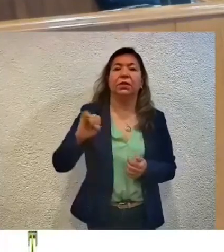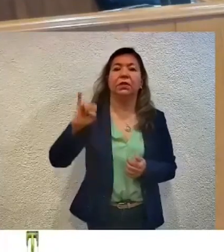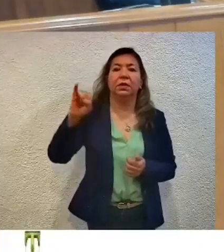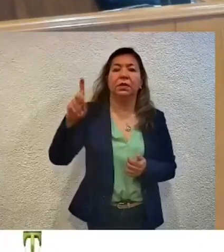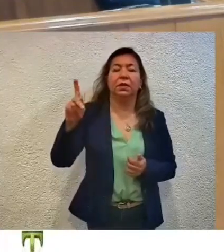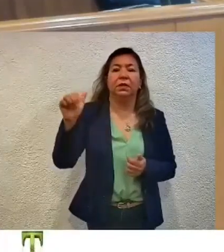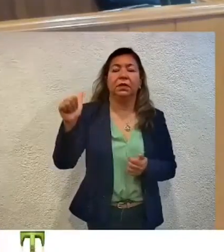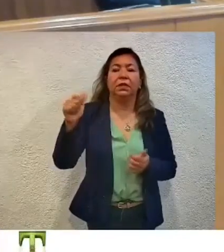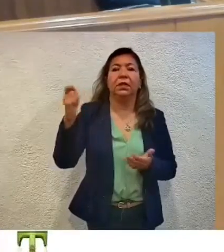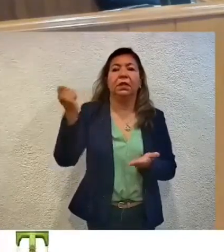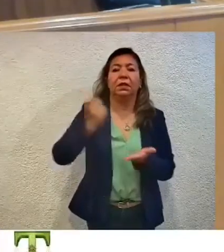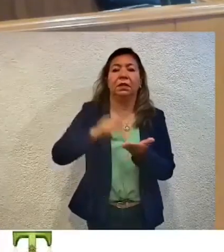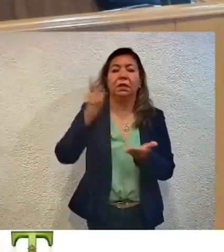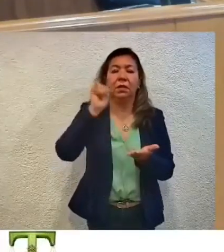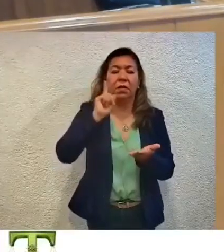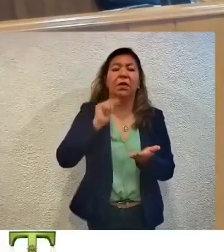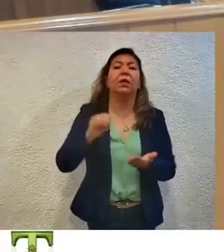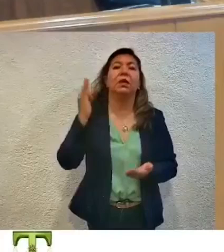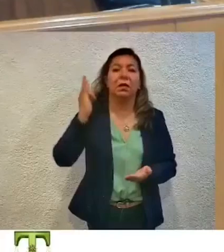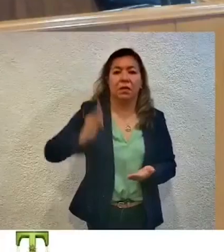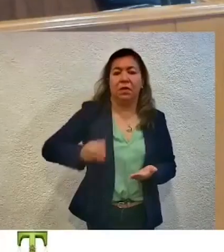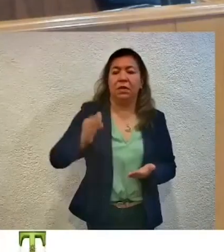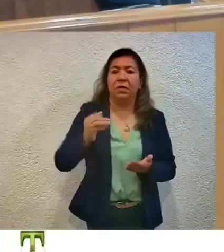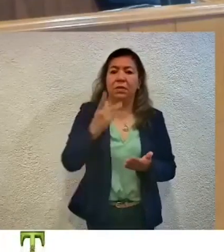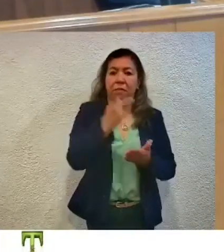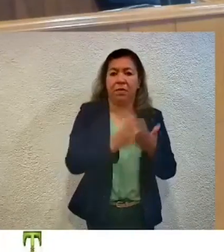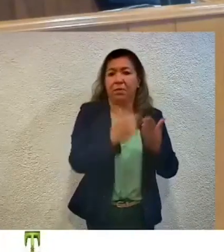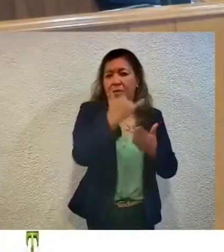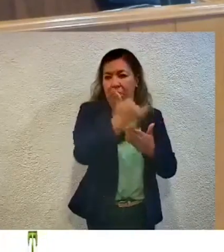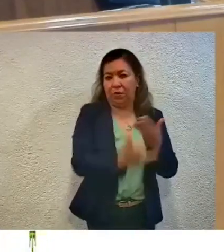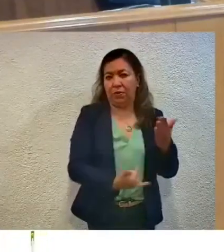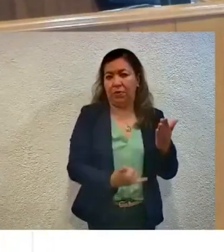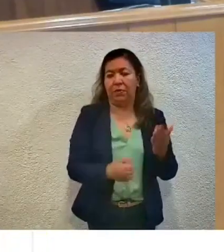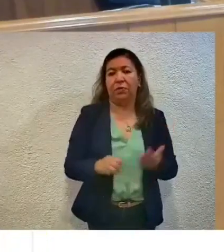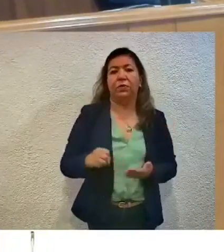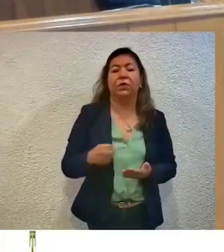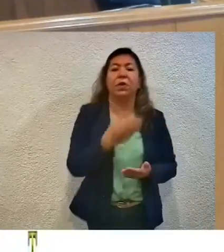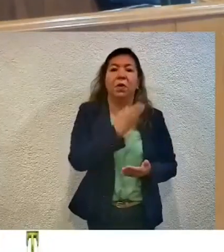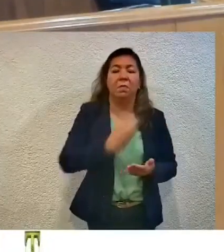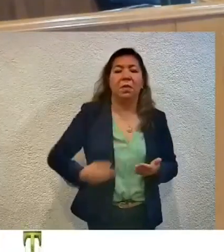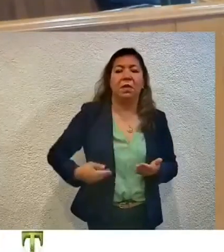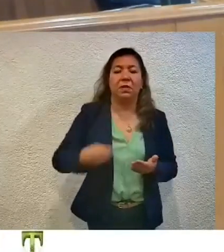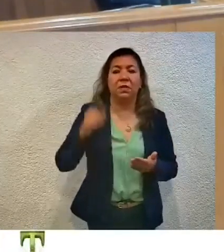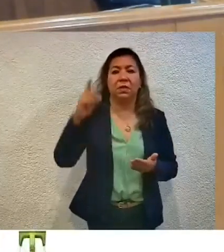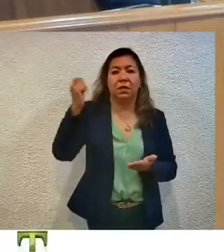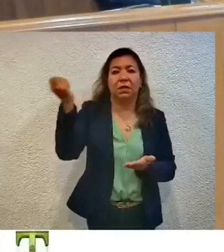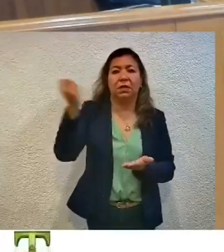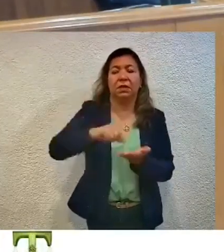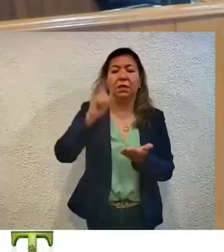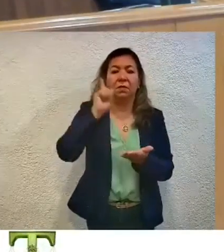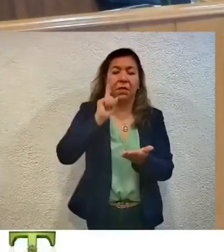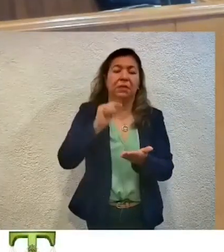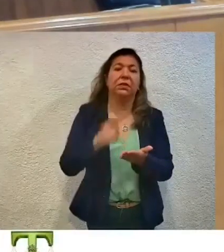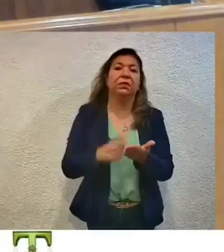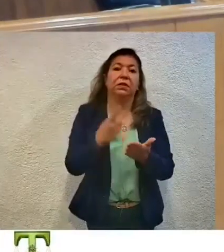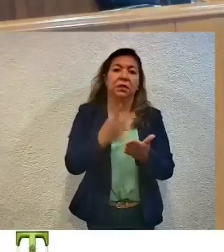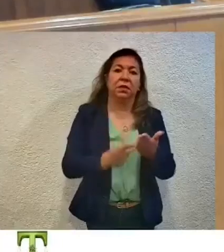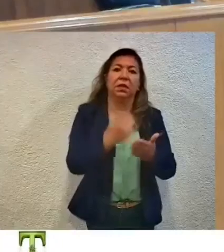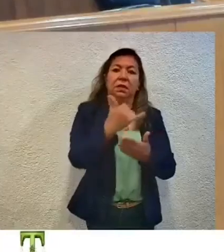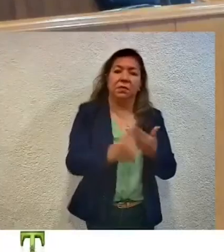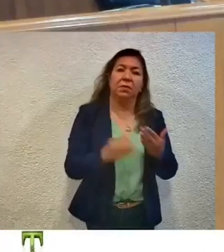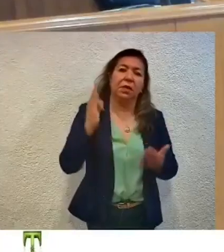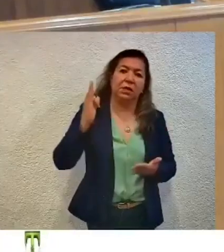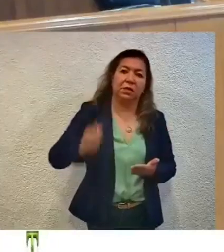magistrada. Magistrada Hilda Rosa Delgado Brito. A favor del proyecto. Gracias, magistrada. Magistrada Evelyn Rodríguez Chino. A favor del proyecto.